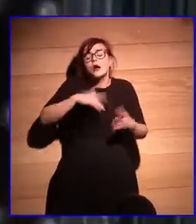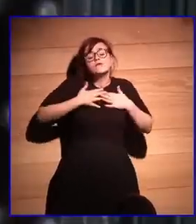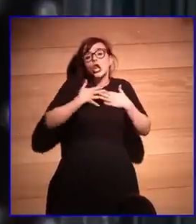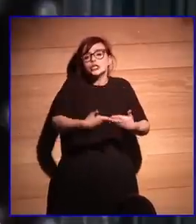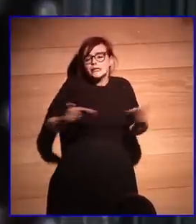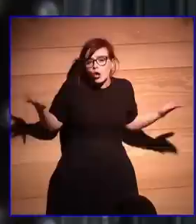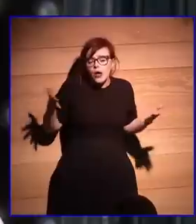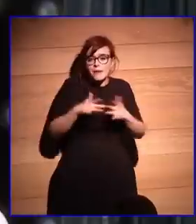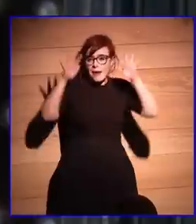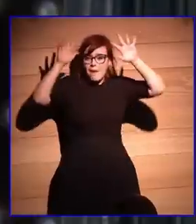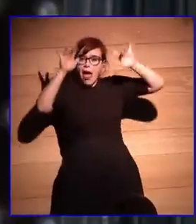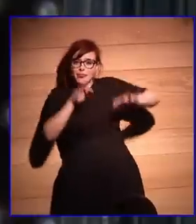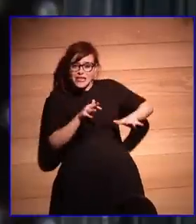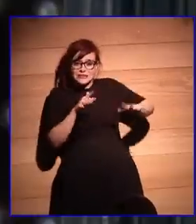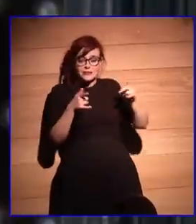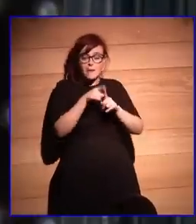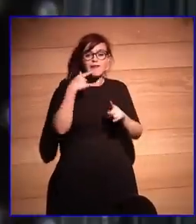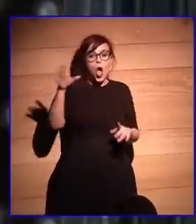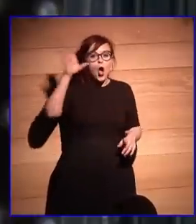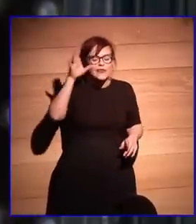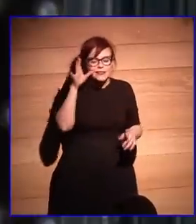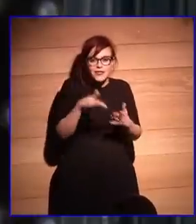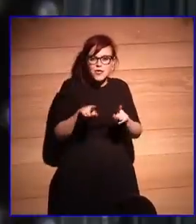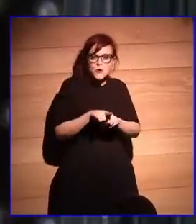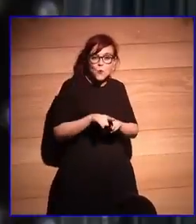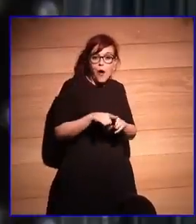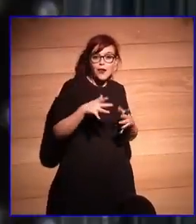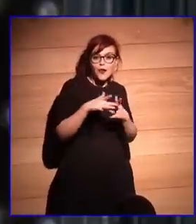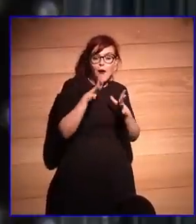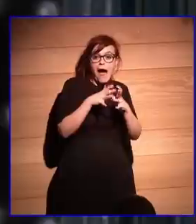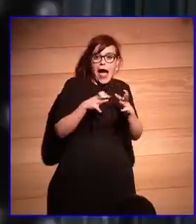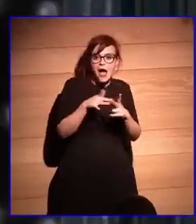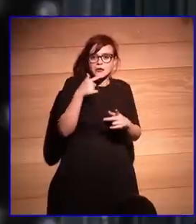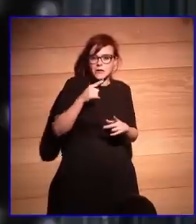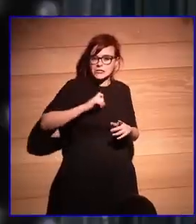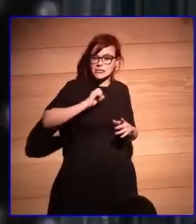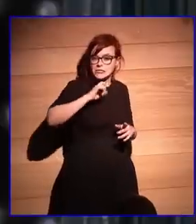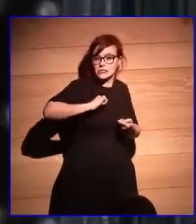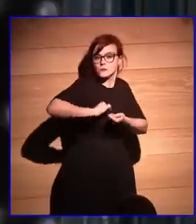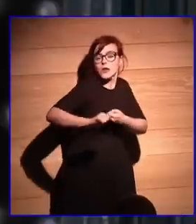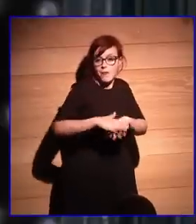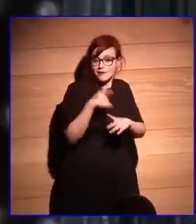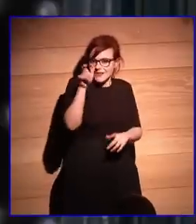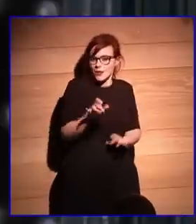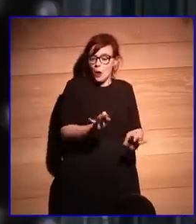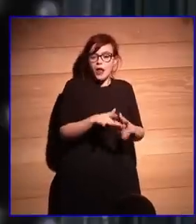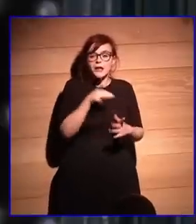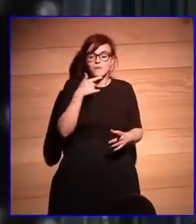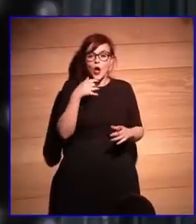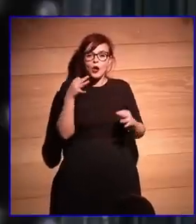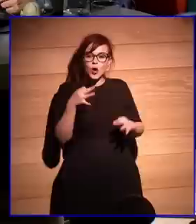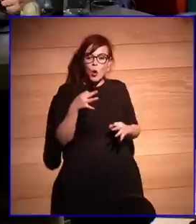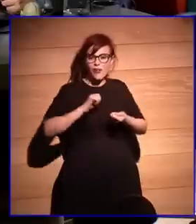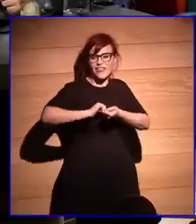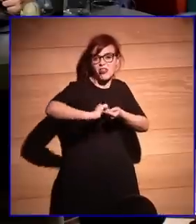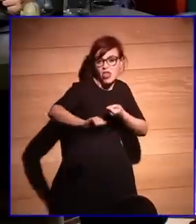ese rencor... Aquí hablando al oyente potencial con rencor. El momento, bueno, es el programa de los malvados, claro. El momento en el que Cifra... Que los